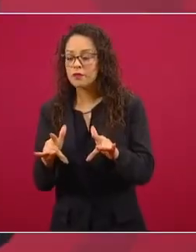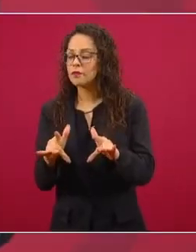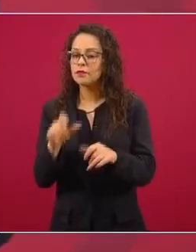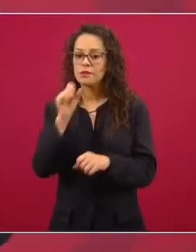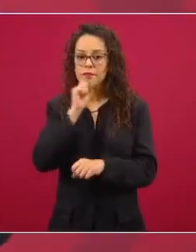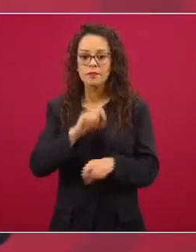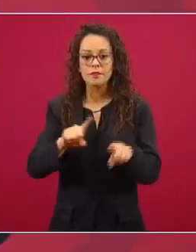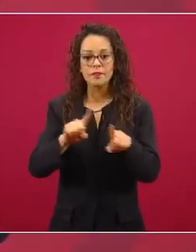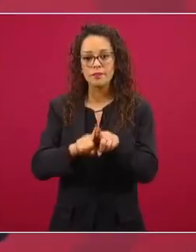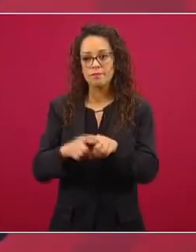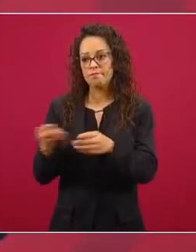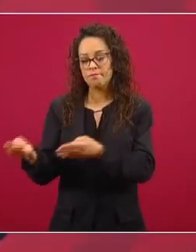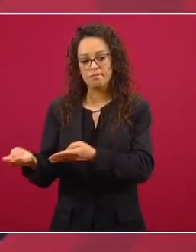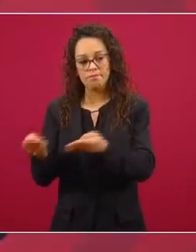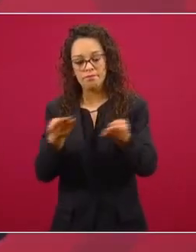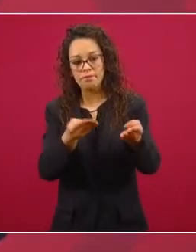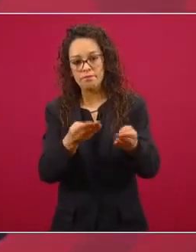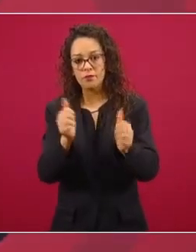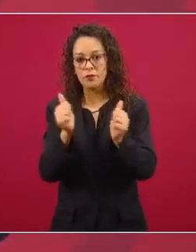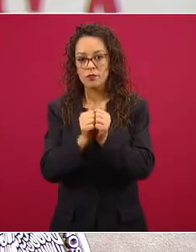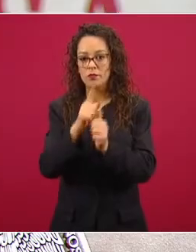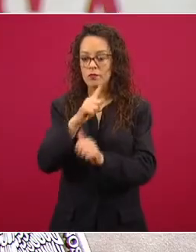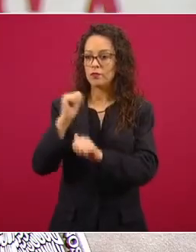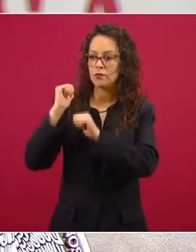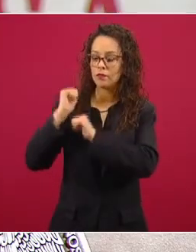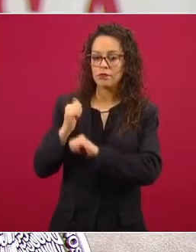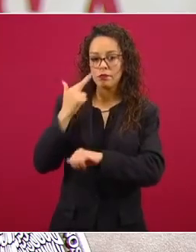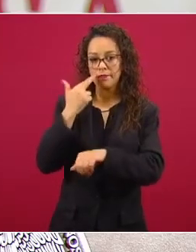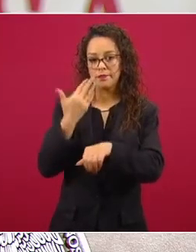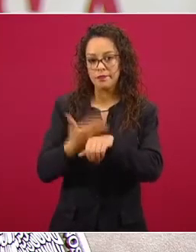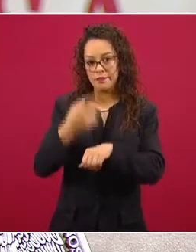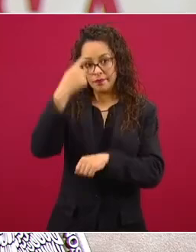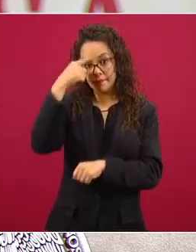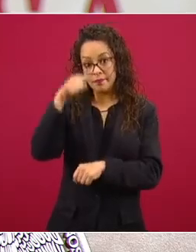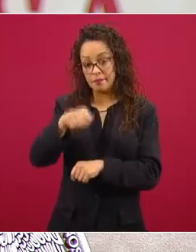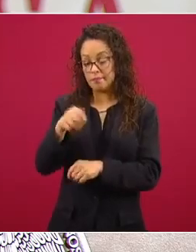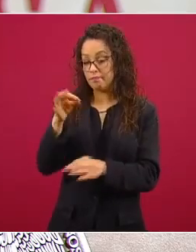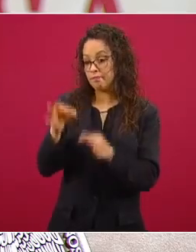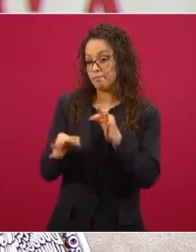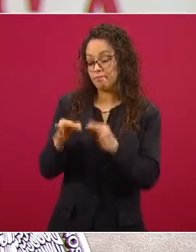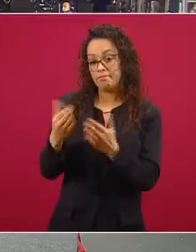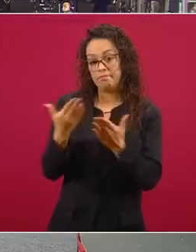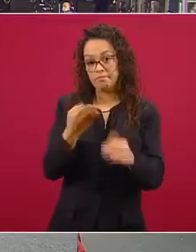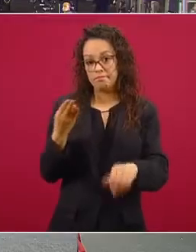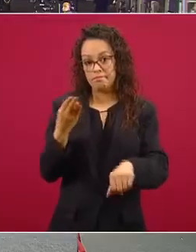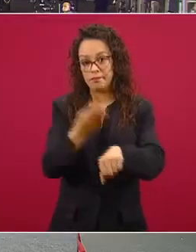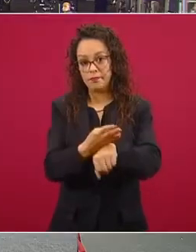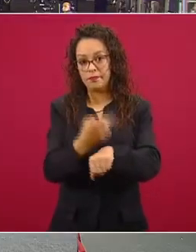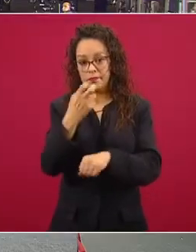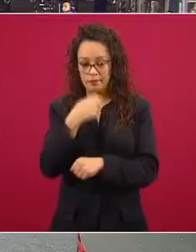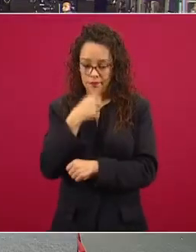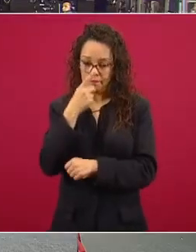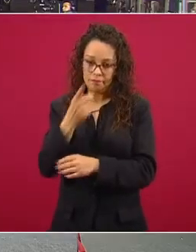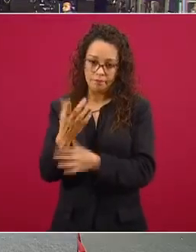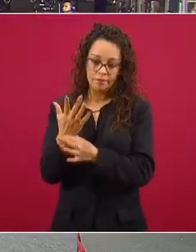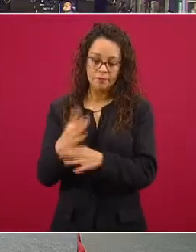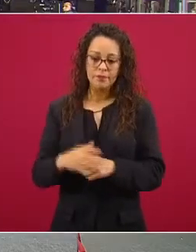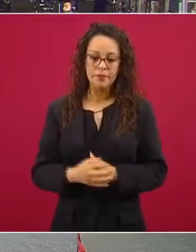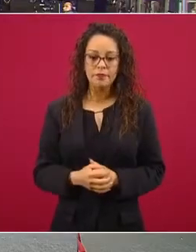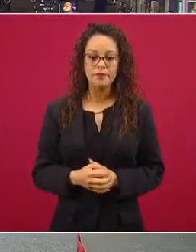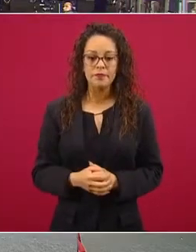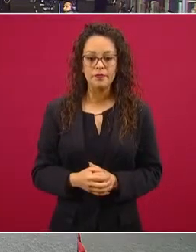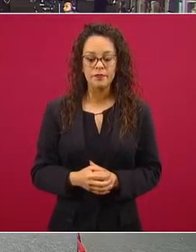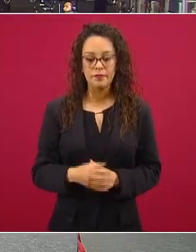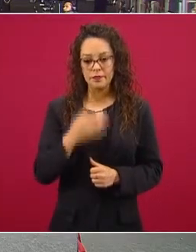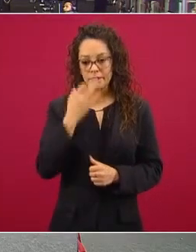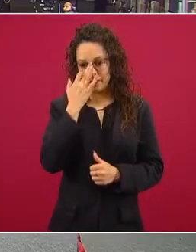disposición de la autoridad competente. Eso es lo que puedo señalar. ¿Puedo entender entonces que…? Digo